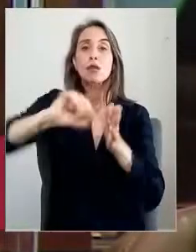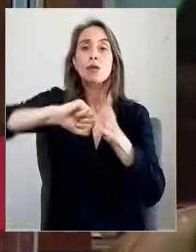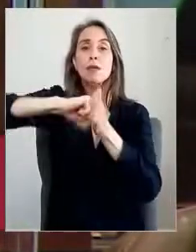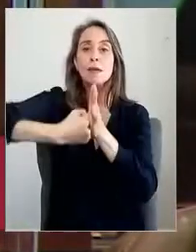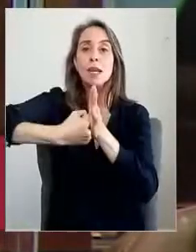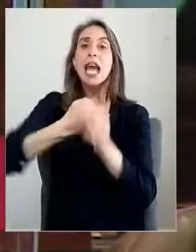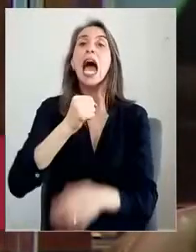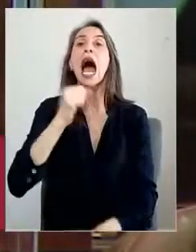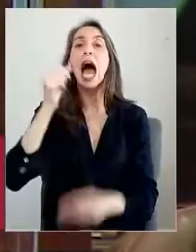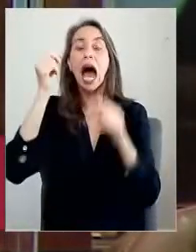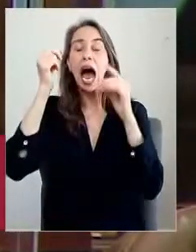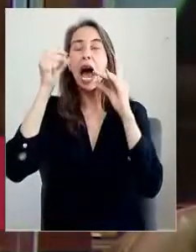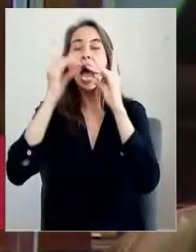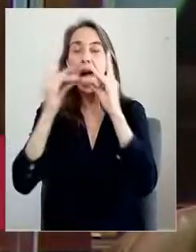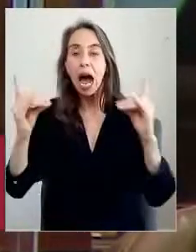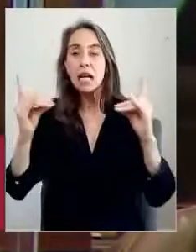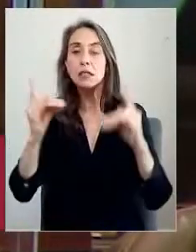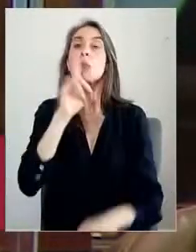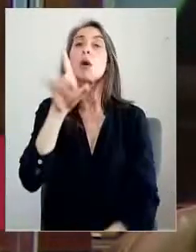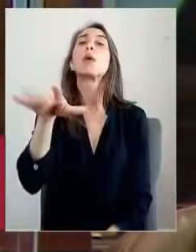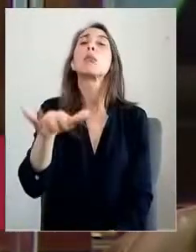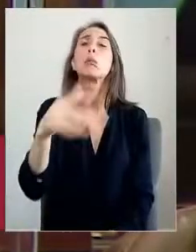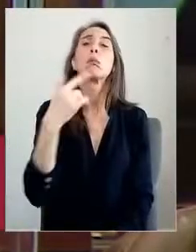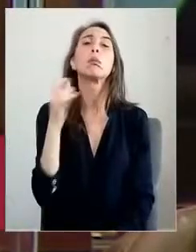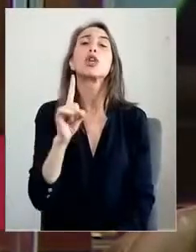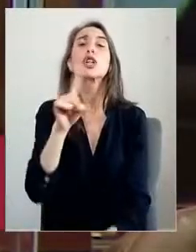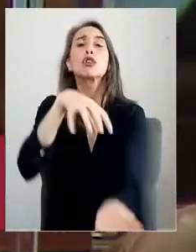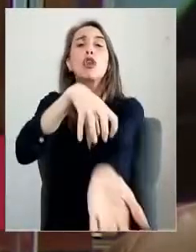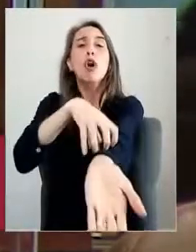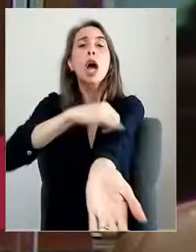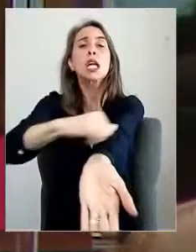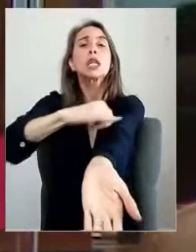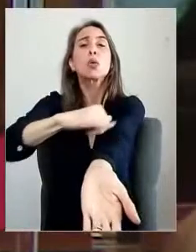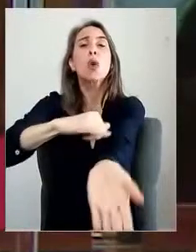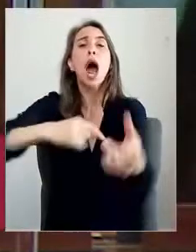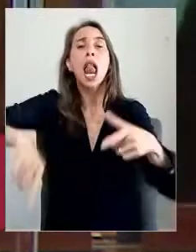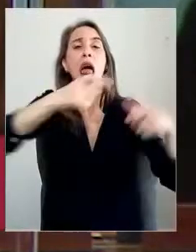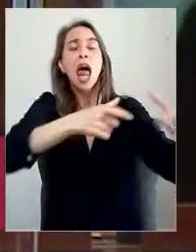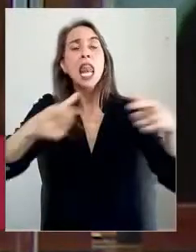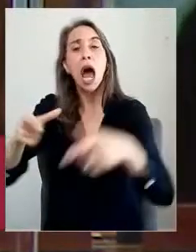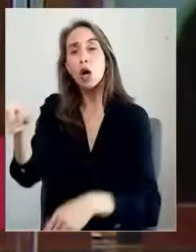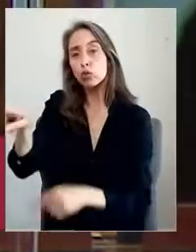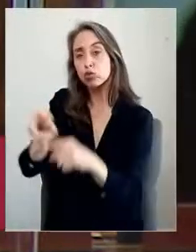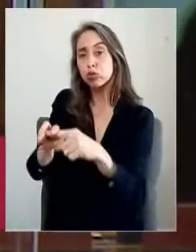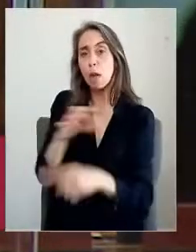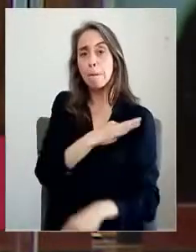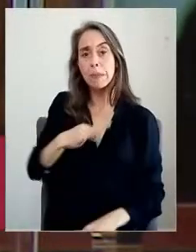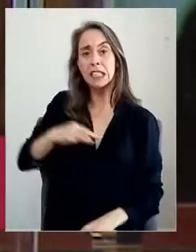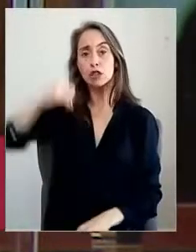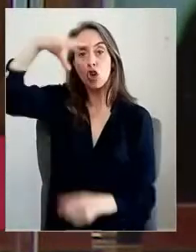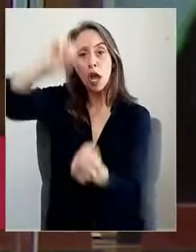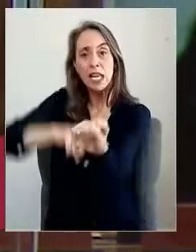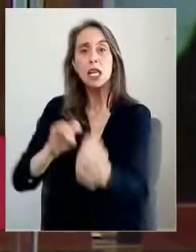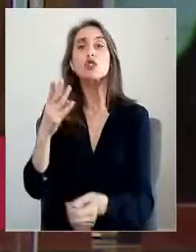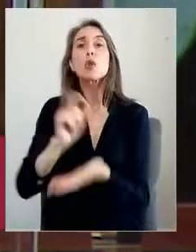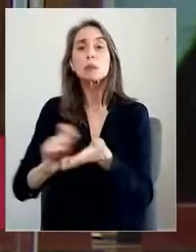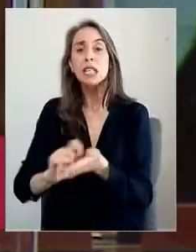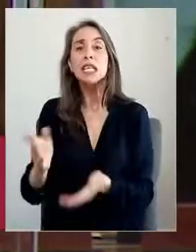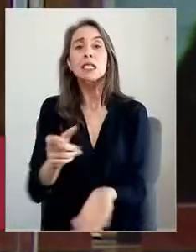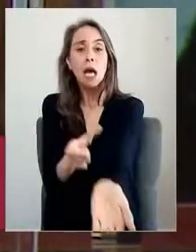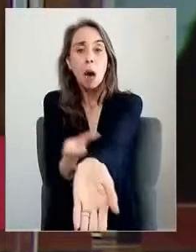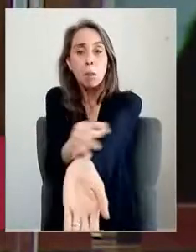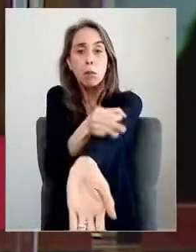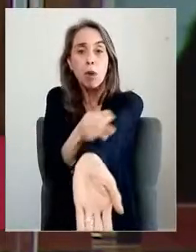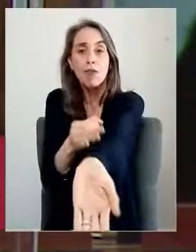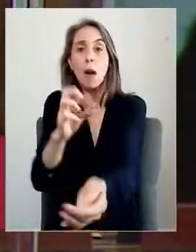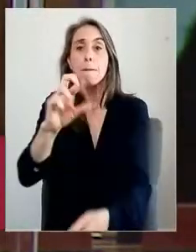¿y por qué no se anuncia en la región de los lagos? Acá está el ministro presente, ministro, subsecretario. La provincia de Palena,